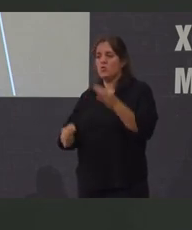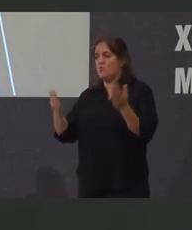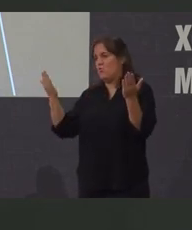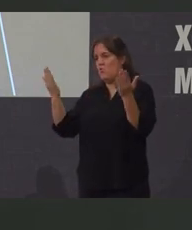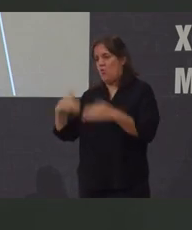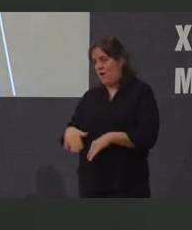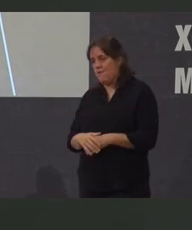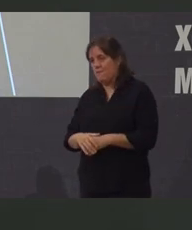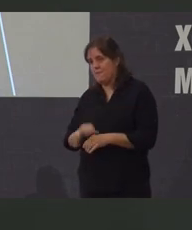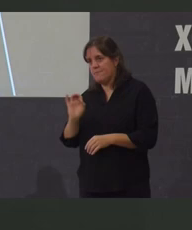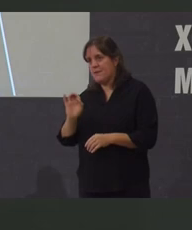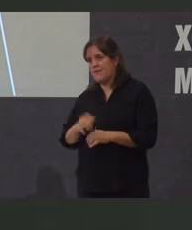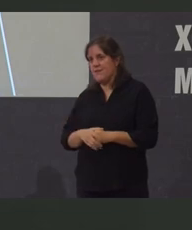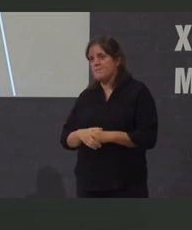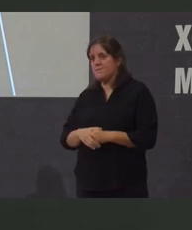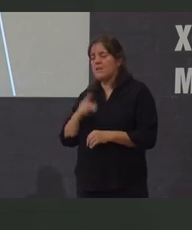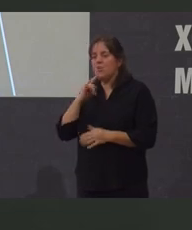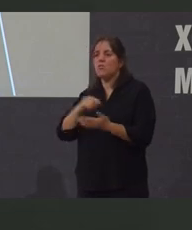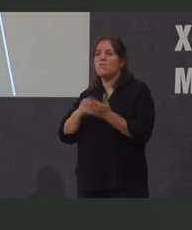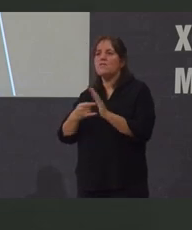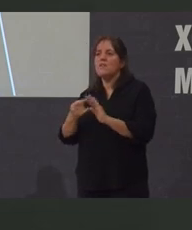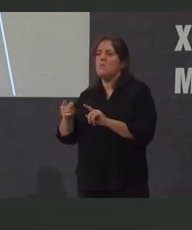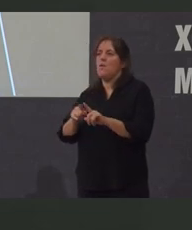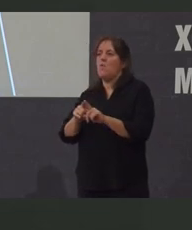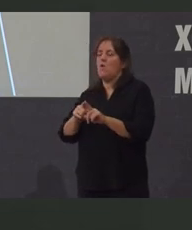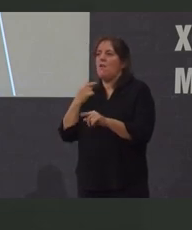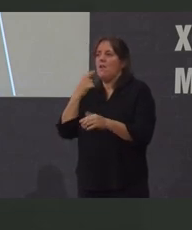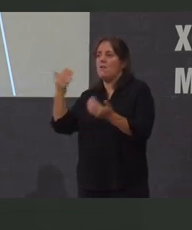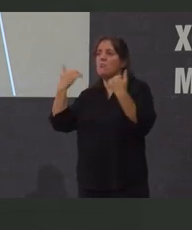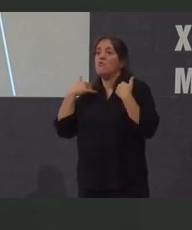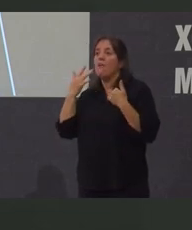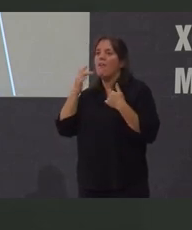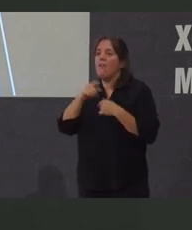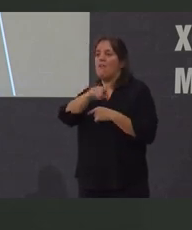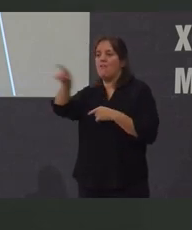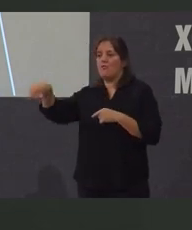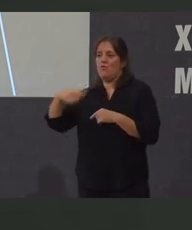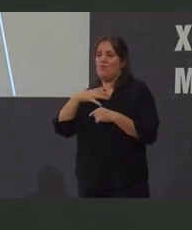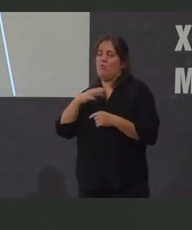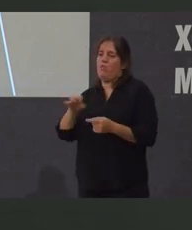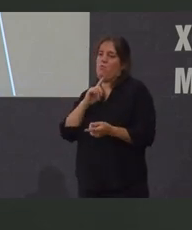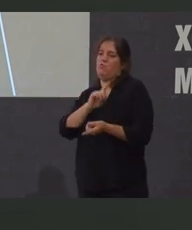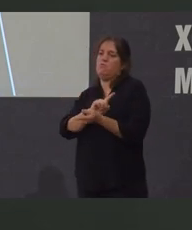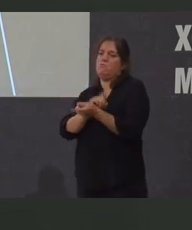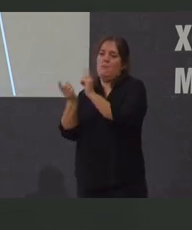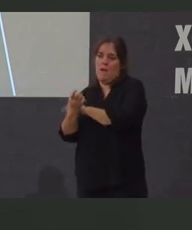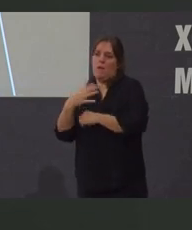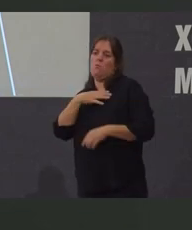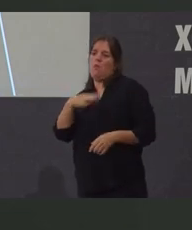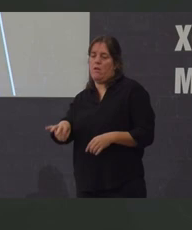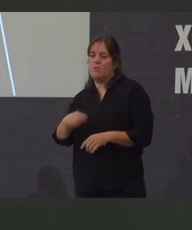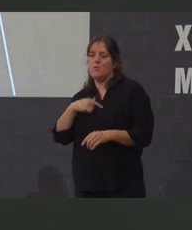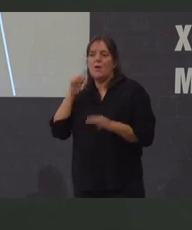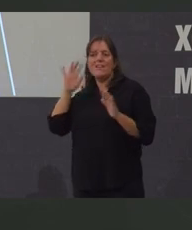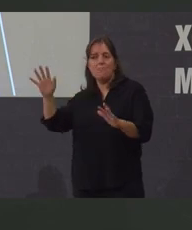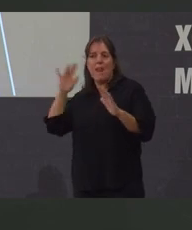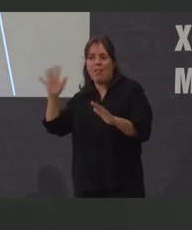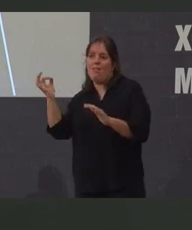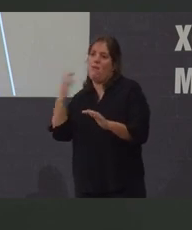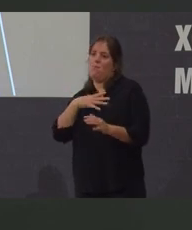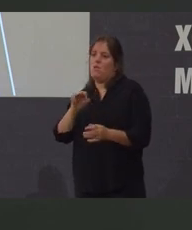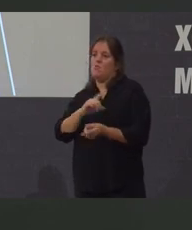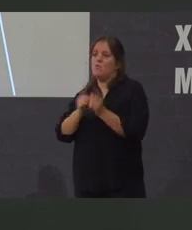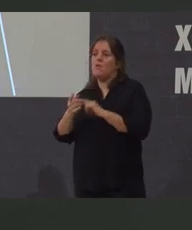non? E que está nas nosas mans podelo mudar, non? Non podemos perder esa esperanza de que